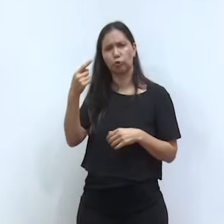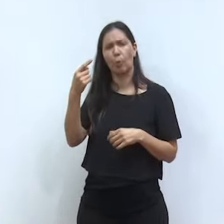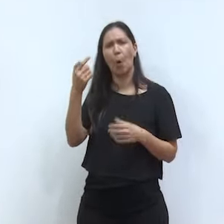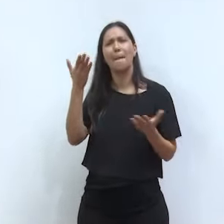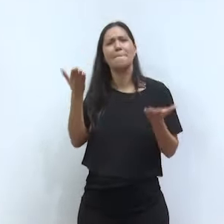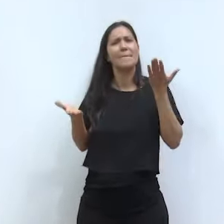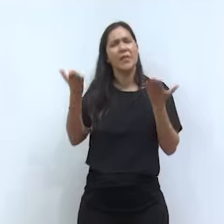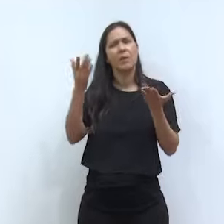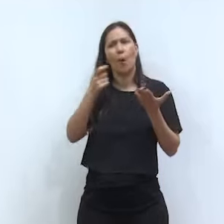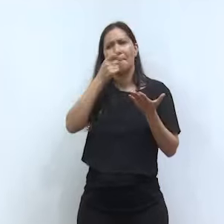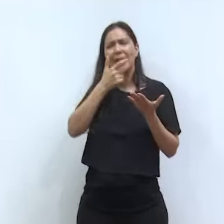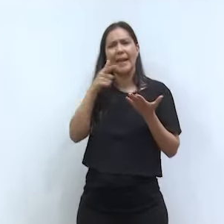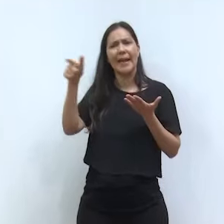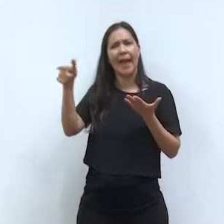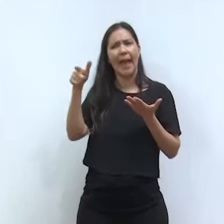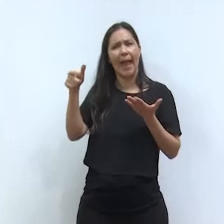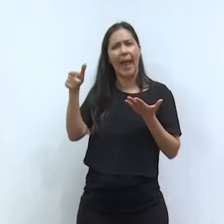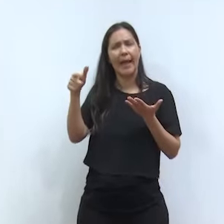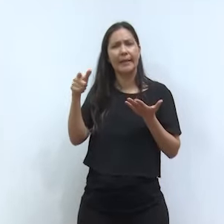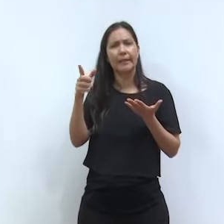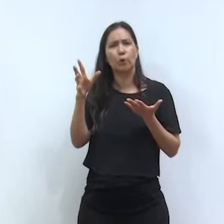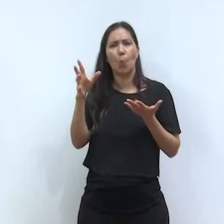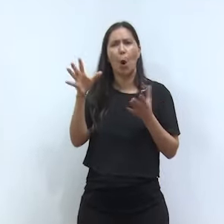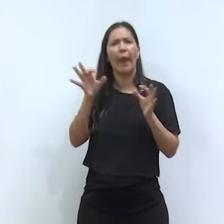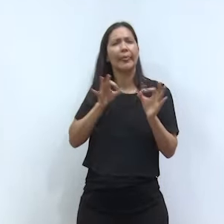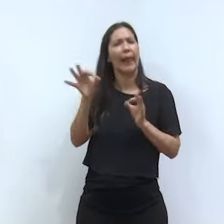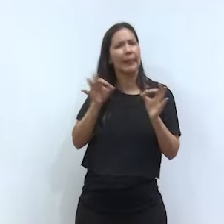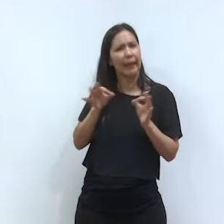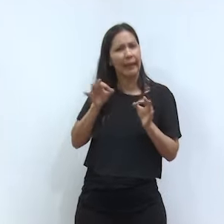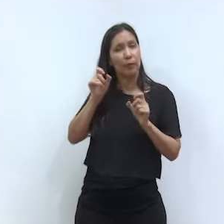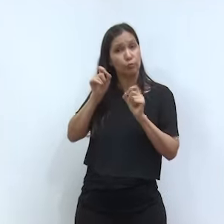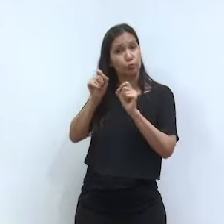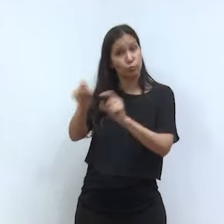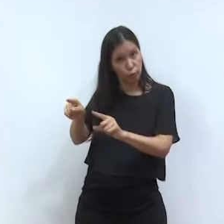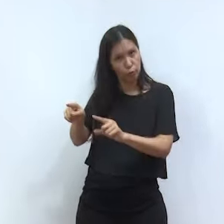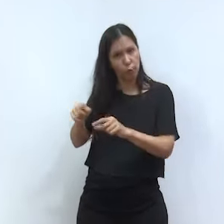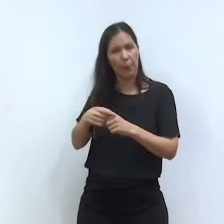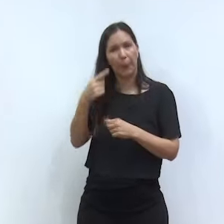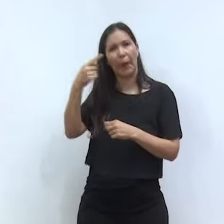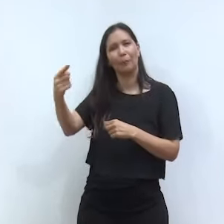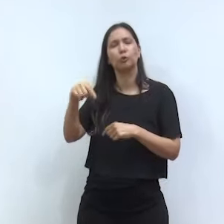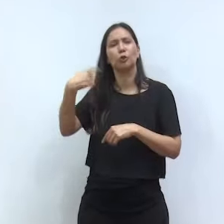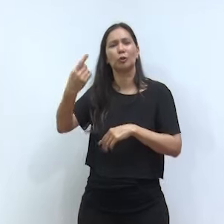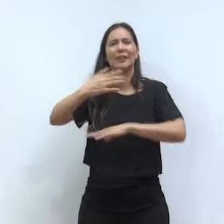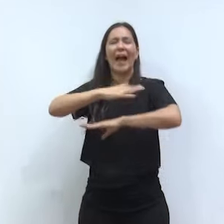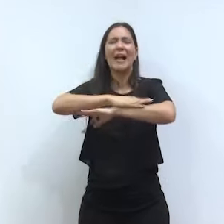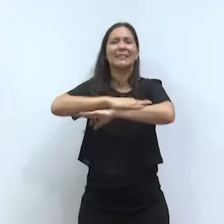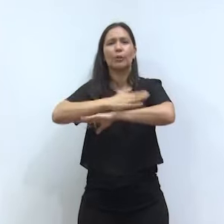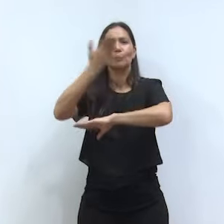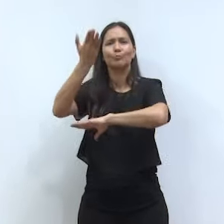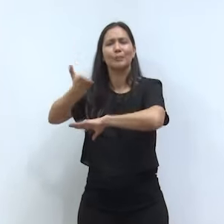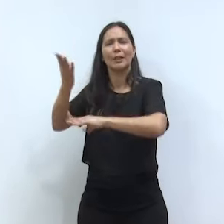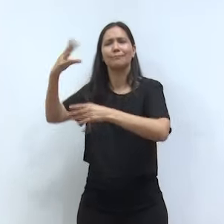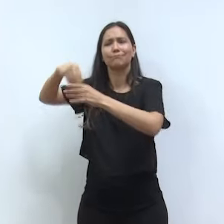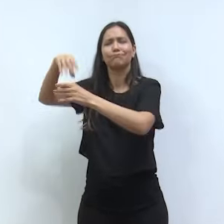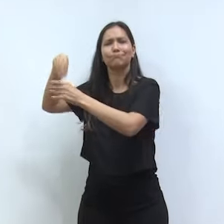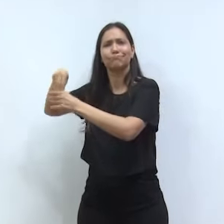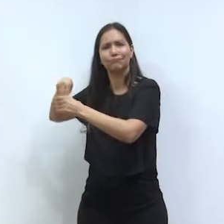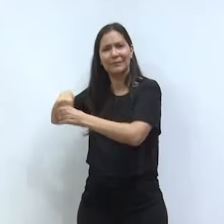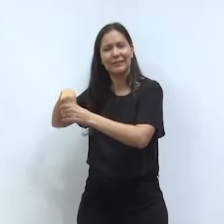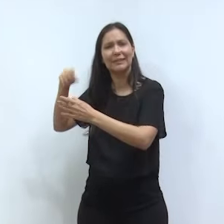triunfo la jugada de macri y la actitud del resto de de los integrantes Juntos por el cambio que ninguno salió a llamar a votar